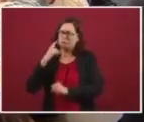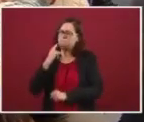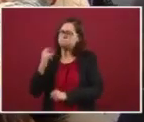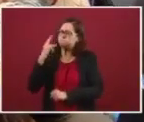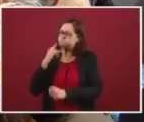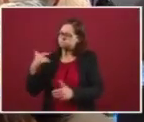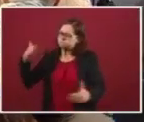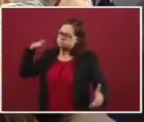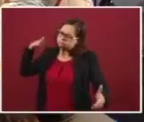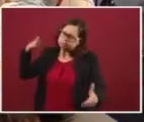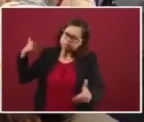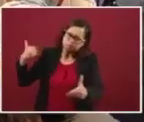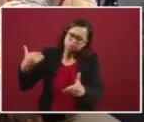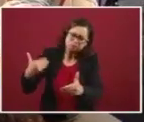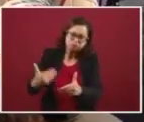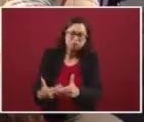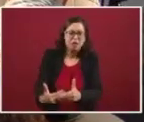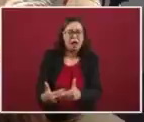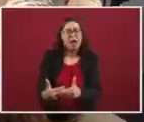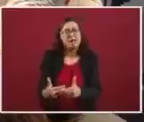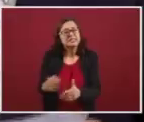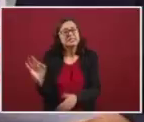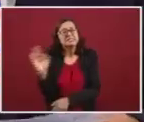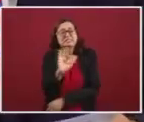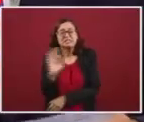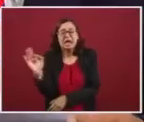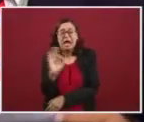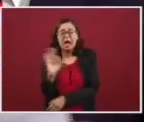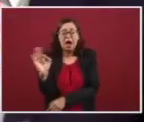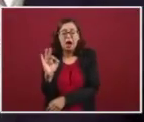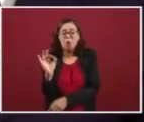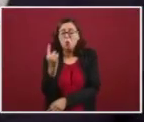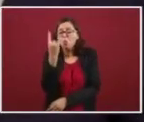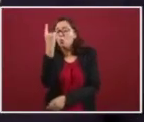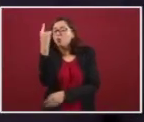A ver, donde yo haya planteado que estaba de acuerdo